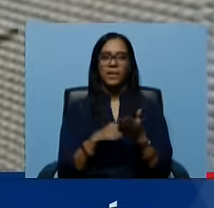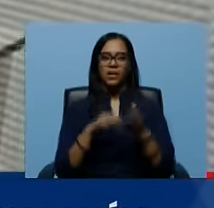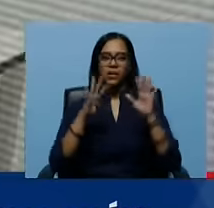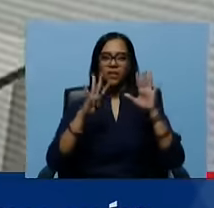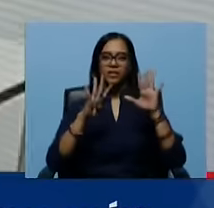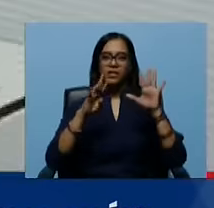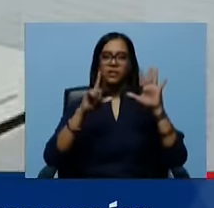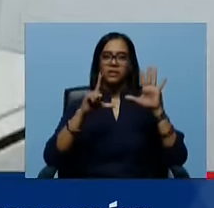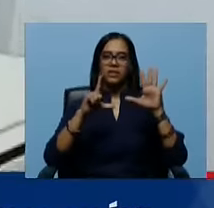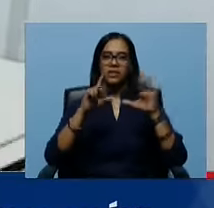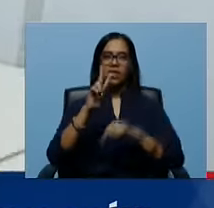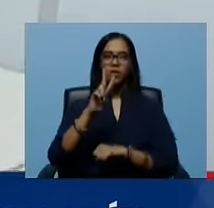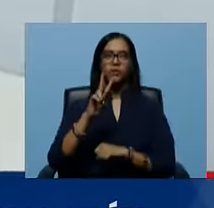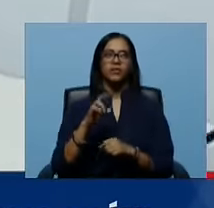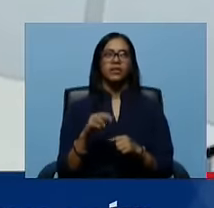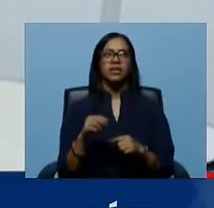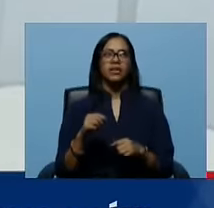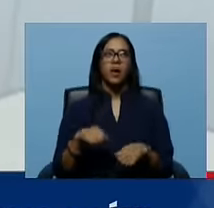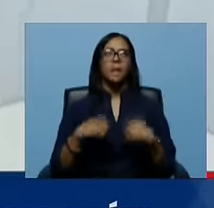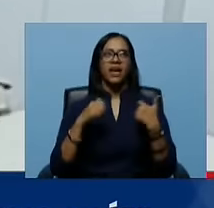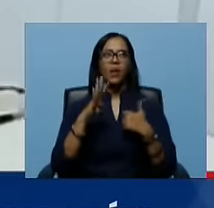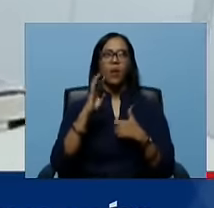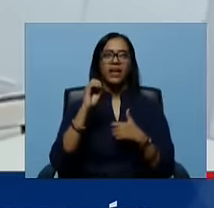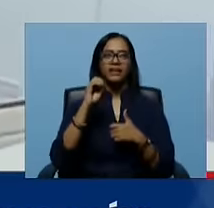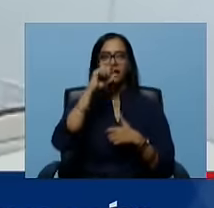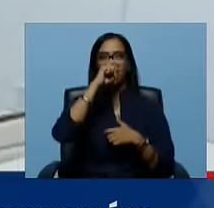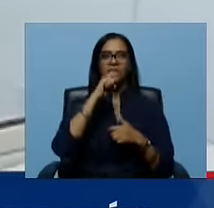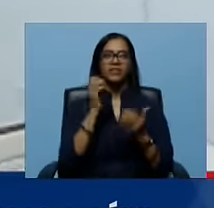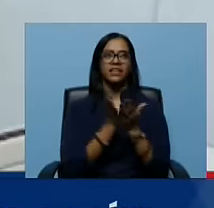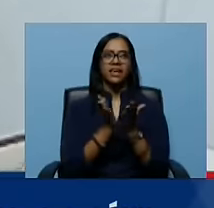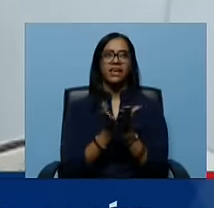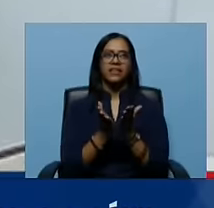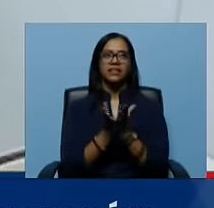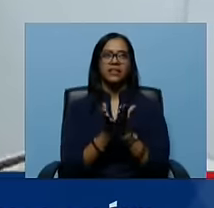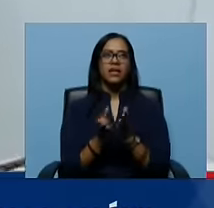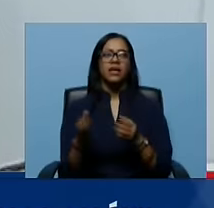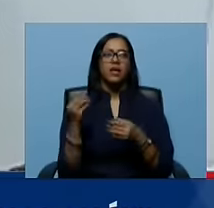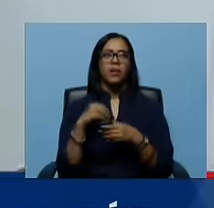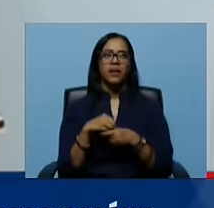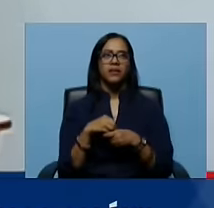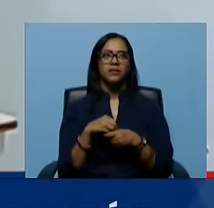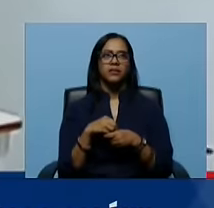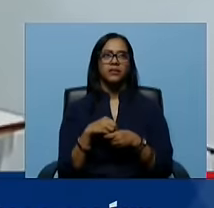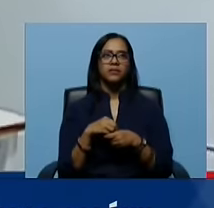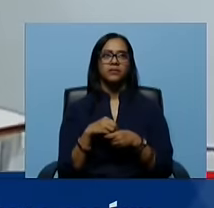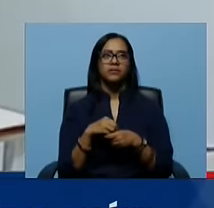pero tiene más de 40 años en esta casa, que es además